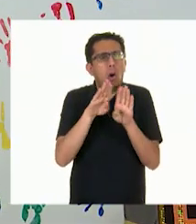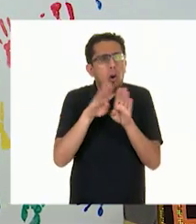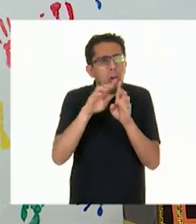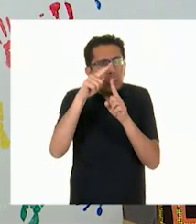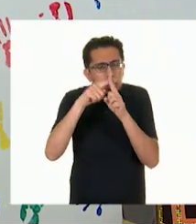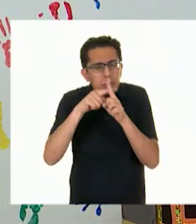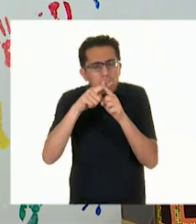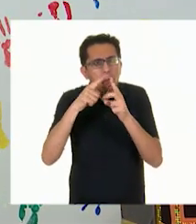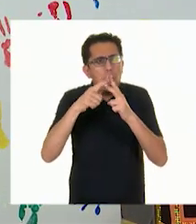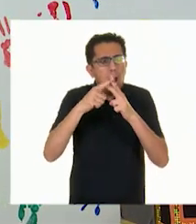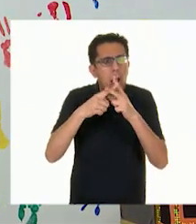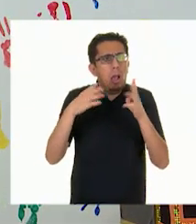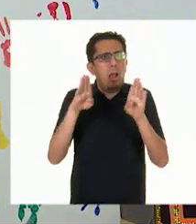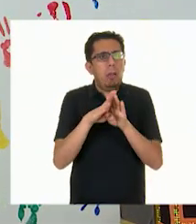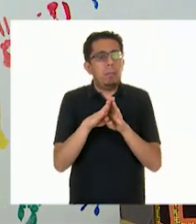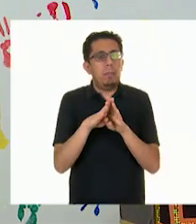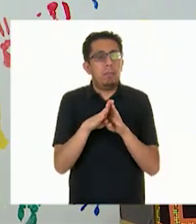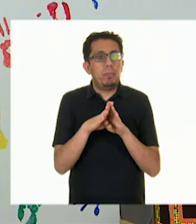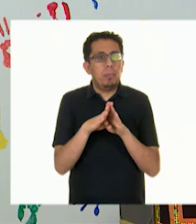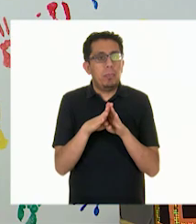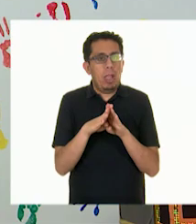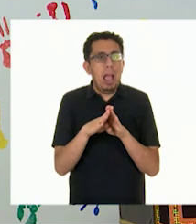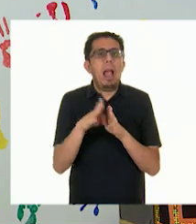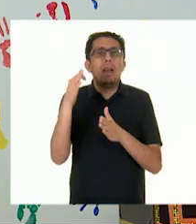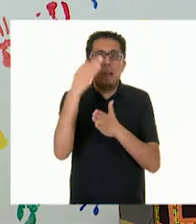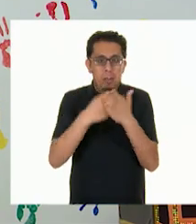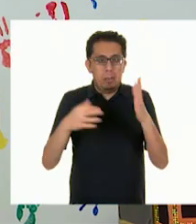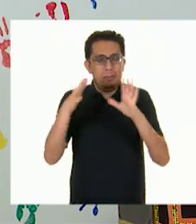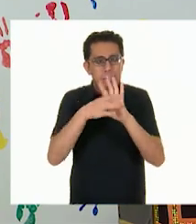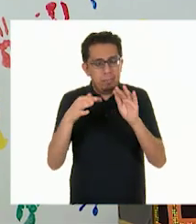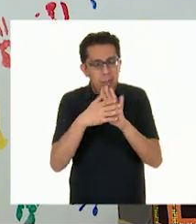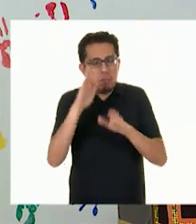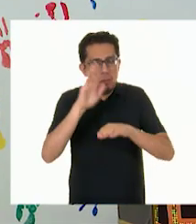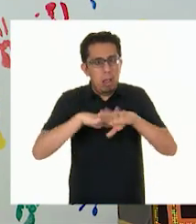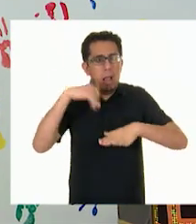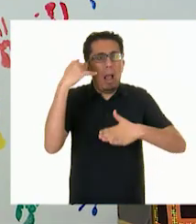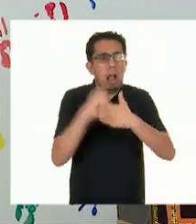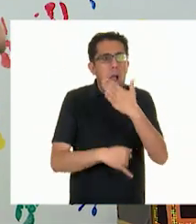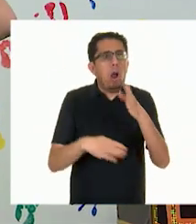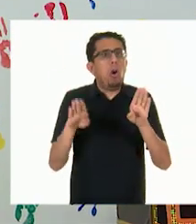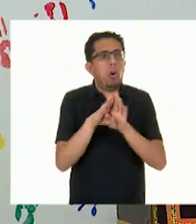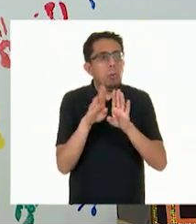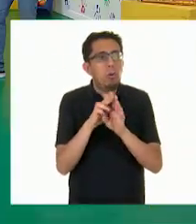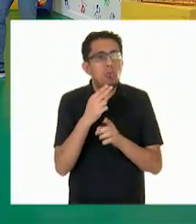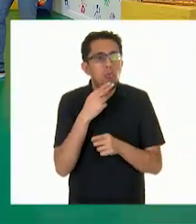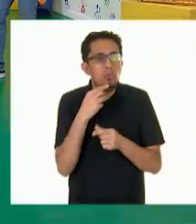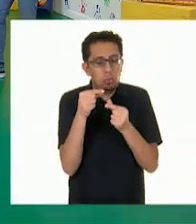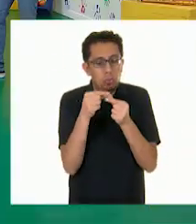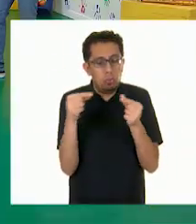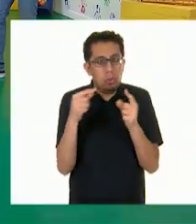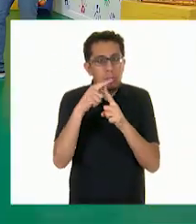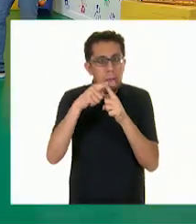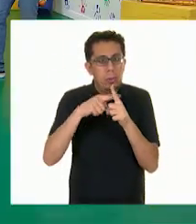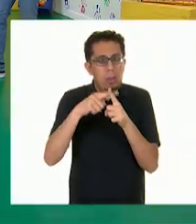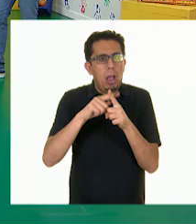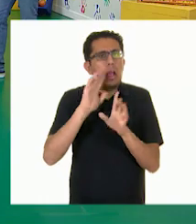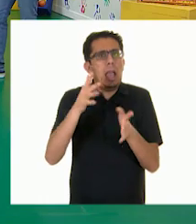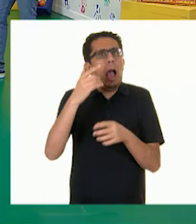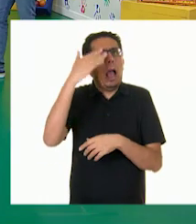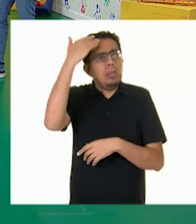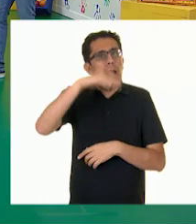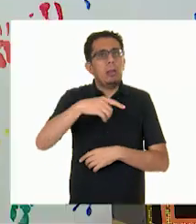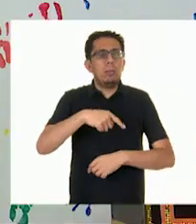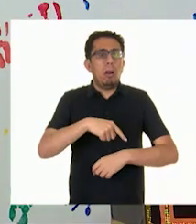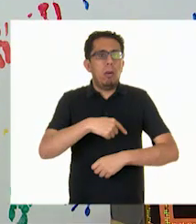a ciencia cierta cómo hacerlo con cada uno. ¿Cómo mido la temperatura con el de mercurio? O sea, sé que me lo tengo que poner, pero